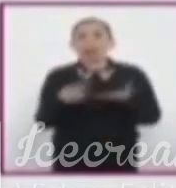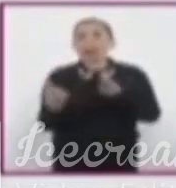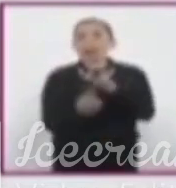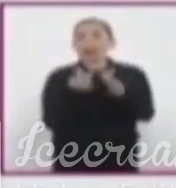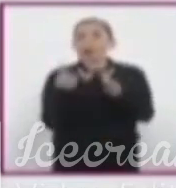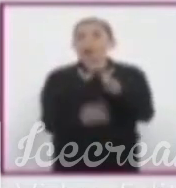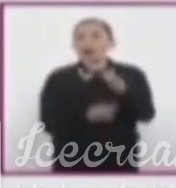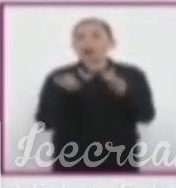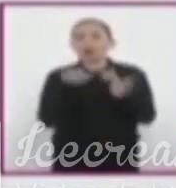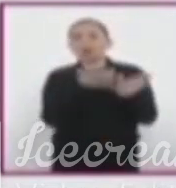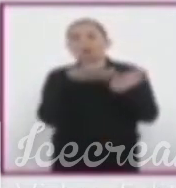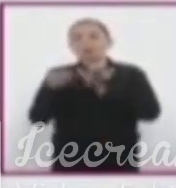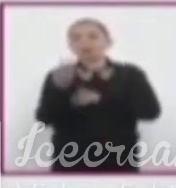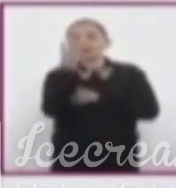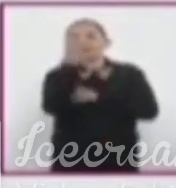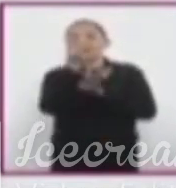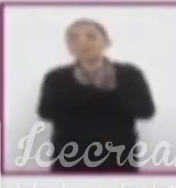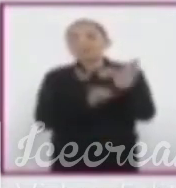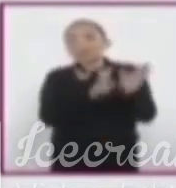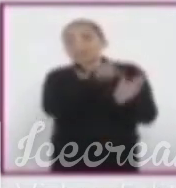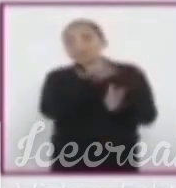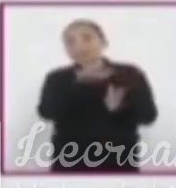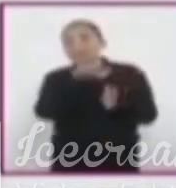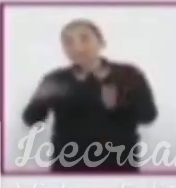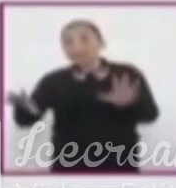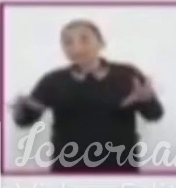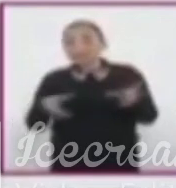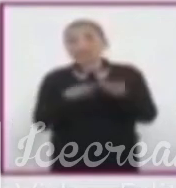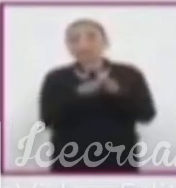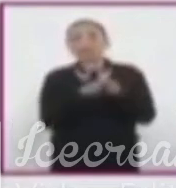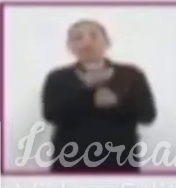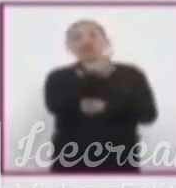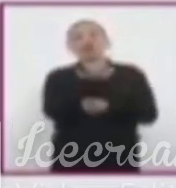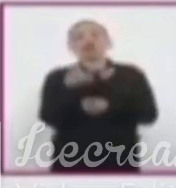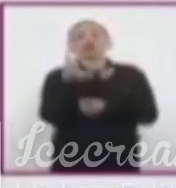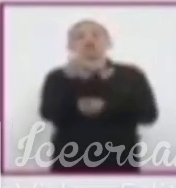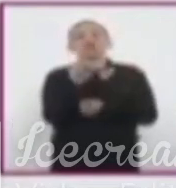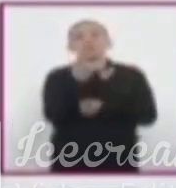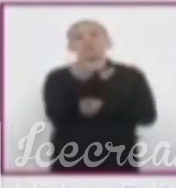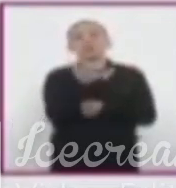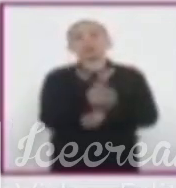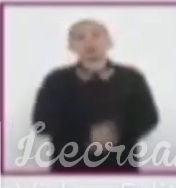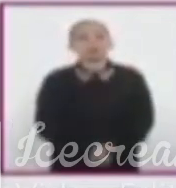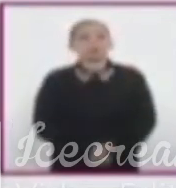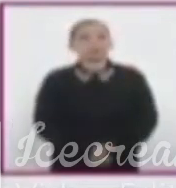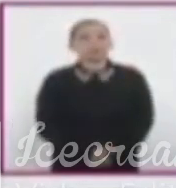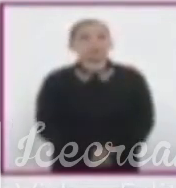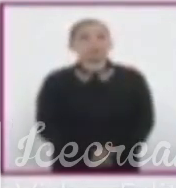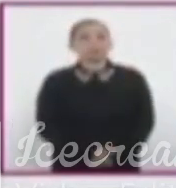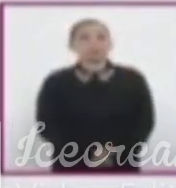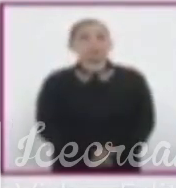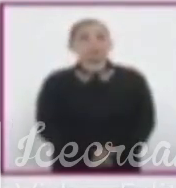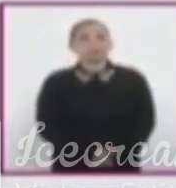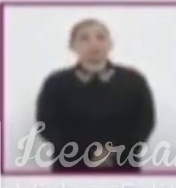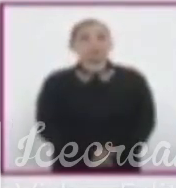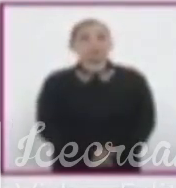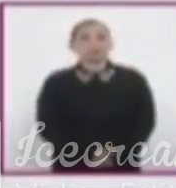un plazo de 3 meses, el costo total será de 280 pesos.